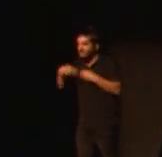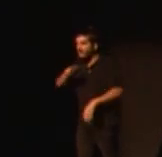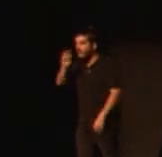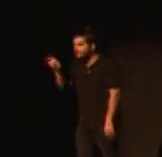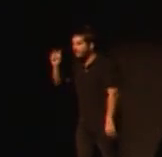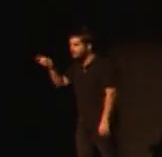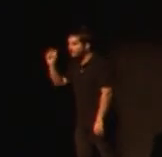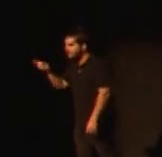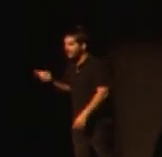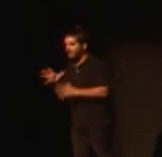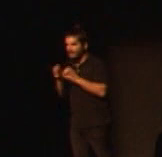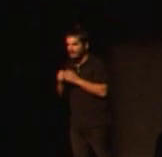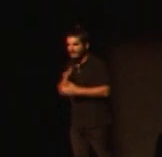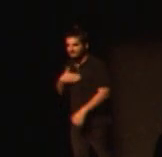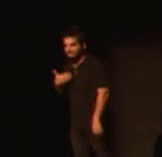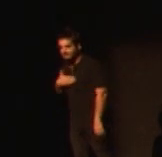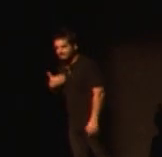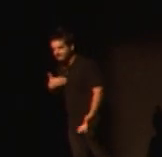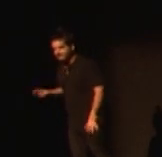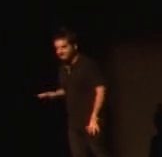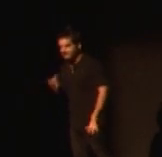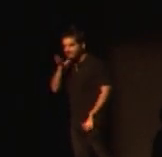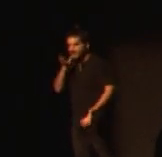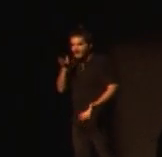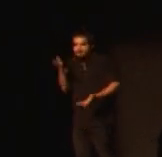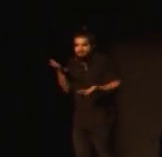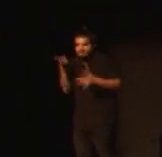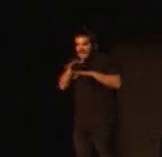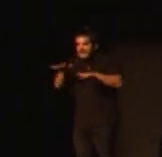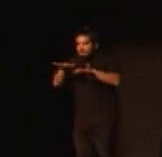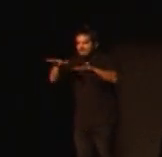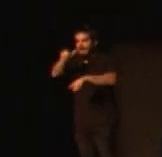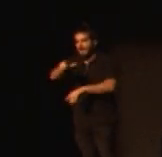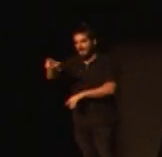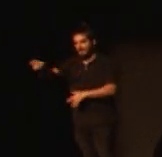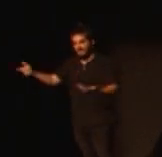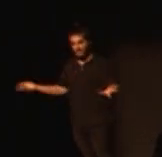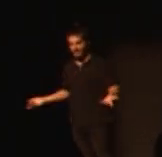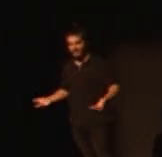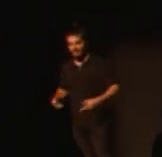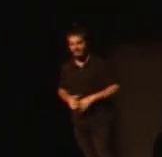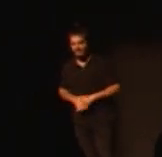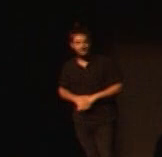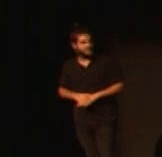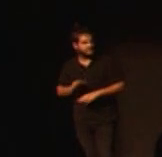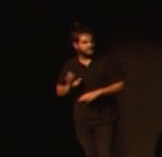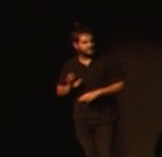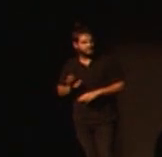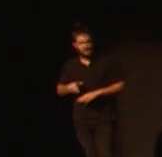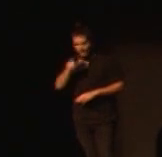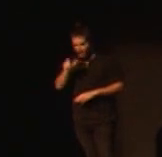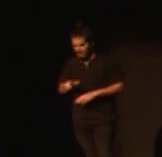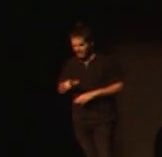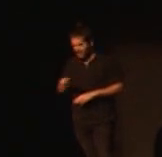persona que le cuenta su historia a otra persona para que le inspire a otra persona... Pati, después... espera un momento. Una historia, se la cuenta una persona a otra persona,